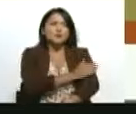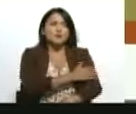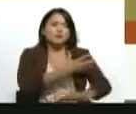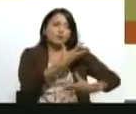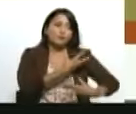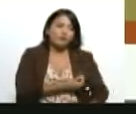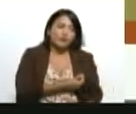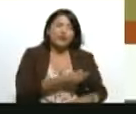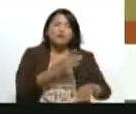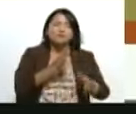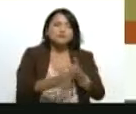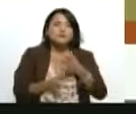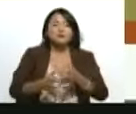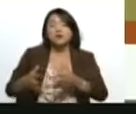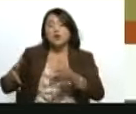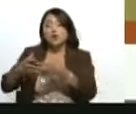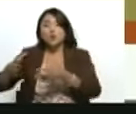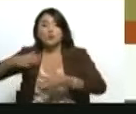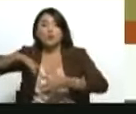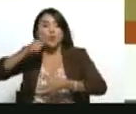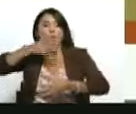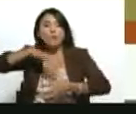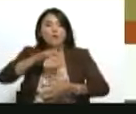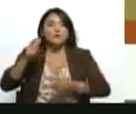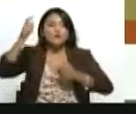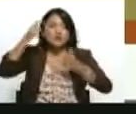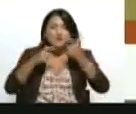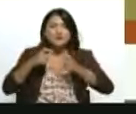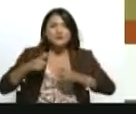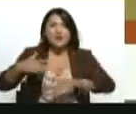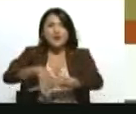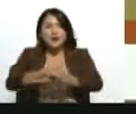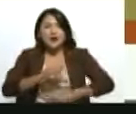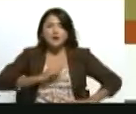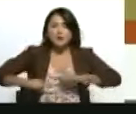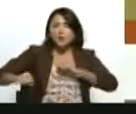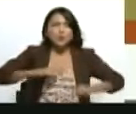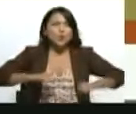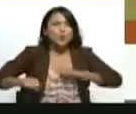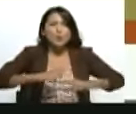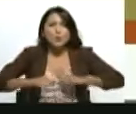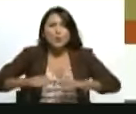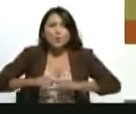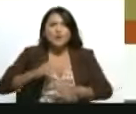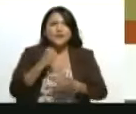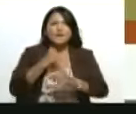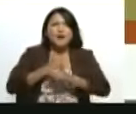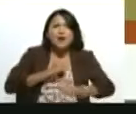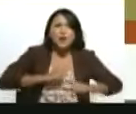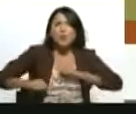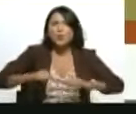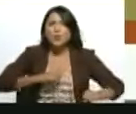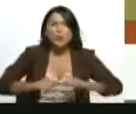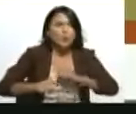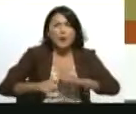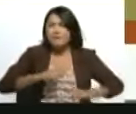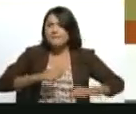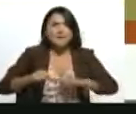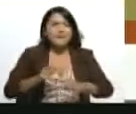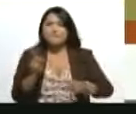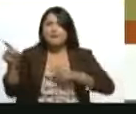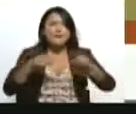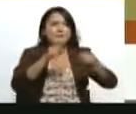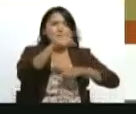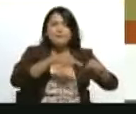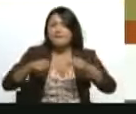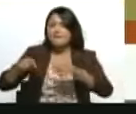pueblo chavista movilizado, cuando lo ve en la calle, cuando lo ve activo, cuando lo ve